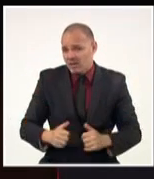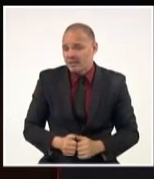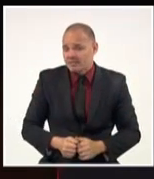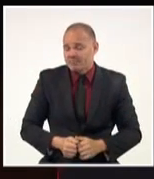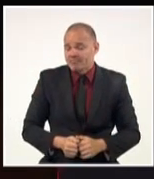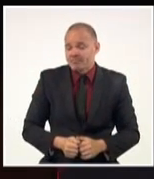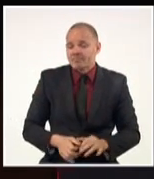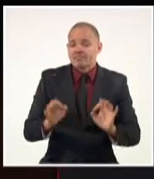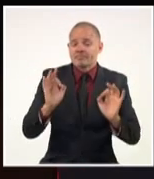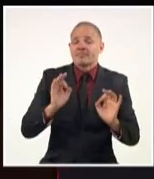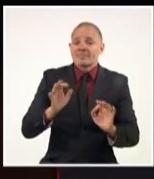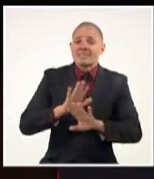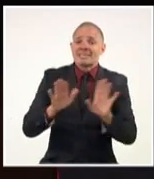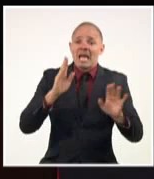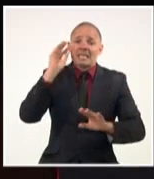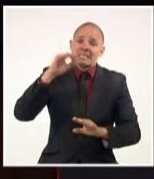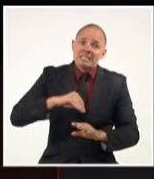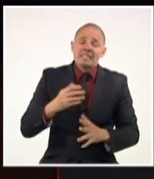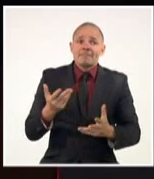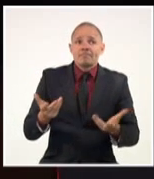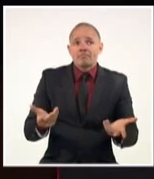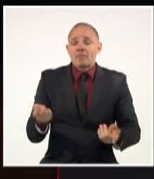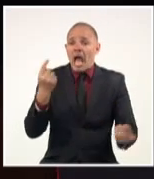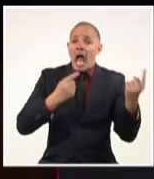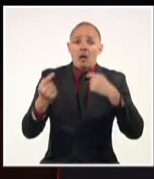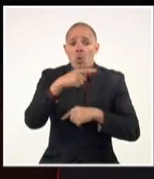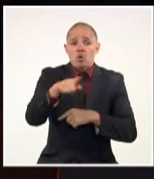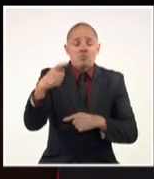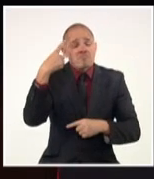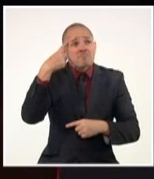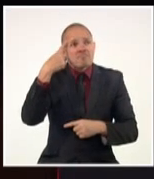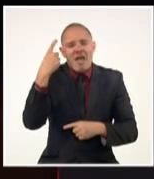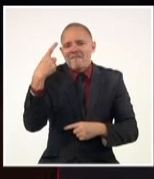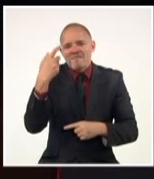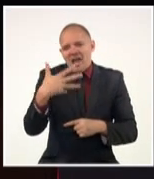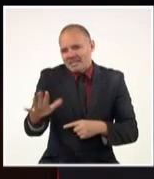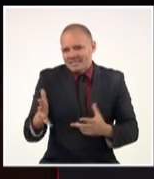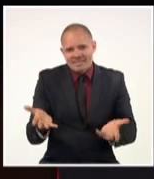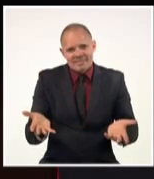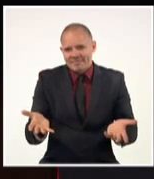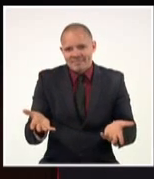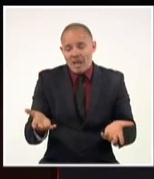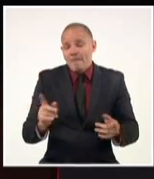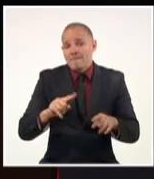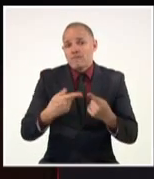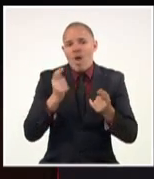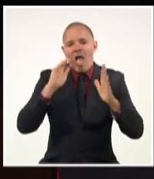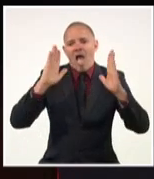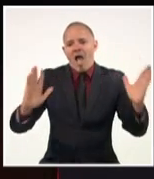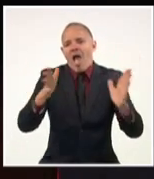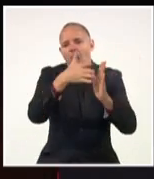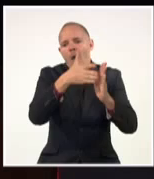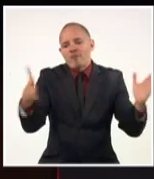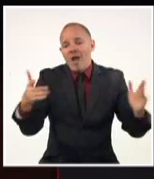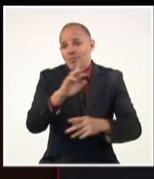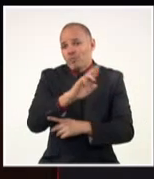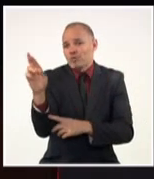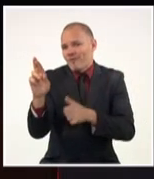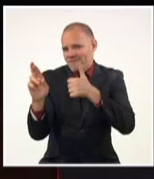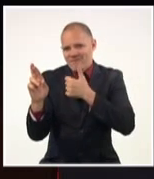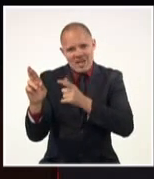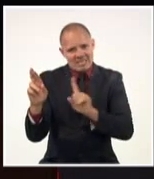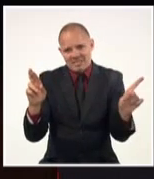proezas que quizás jamás conoceremos. En una revolución bajo asedio perpetuo,